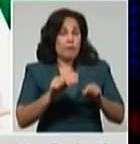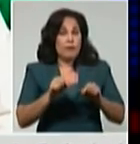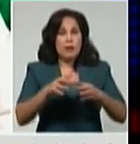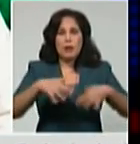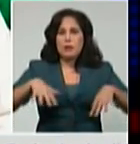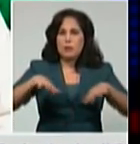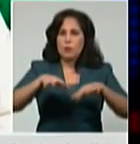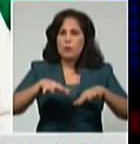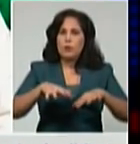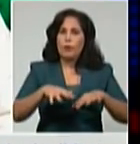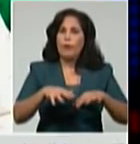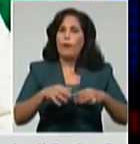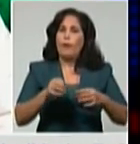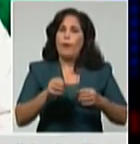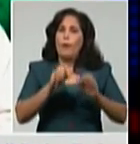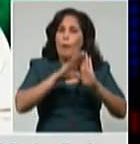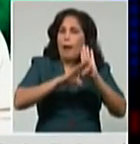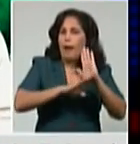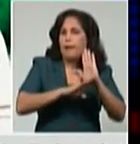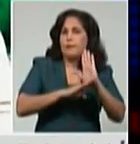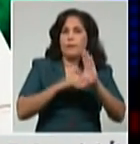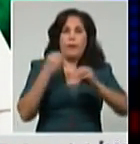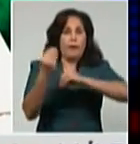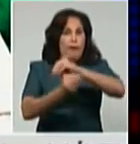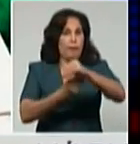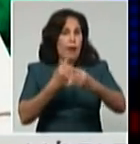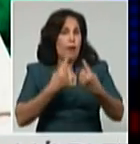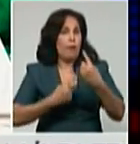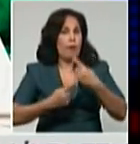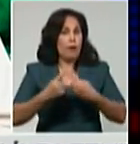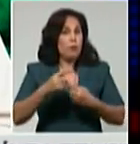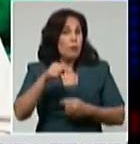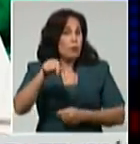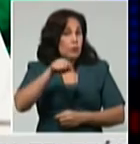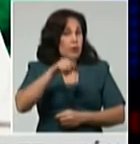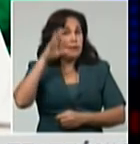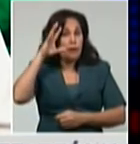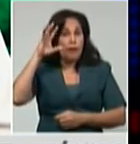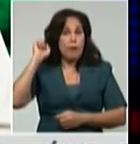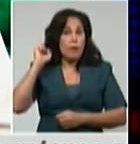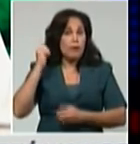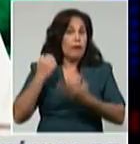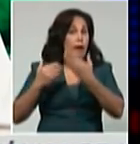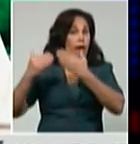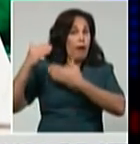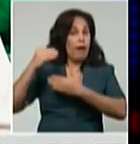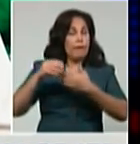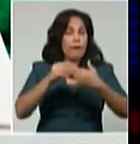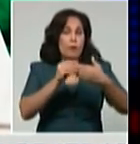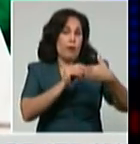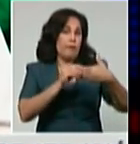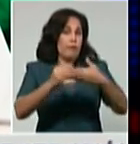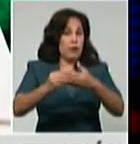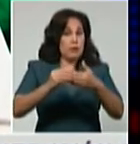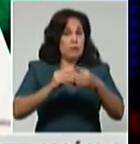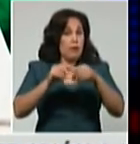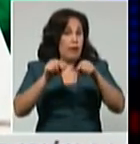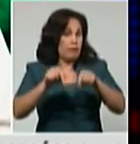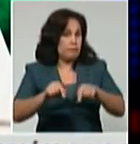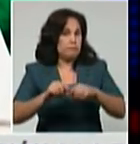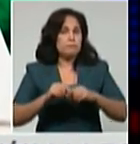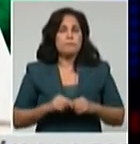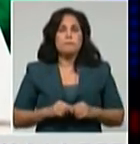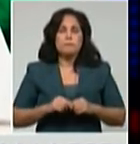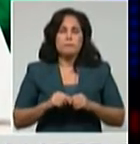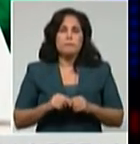Estos son los protocolos que han cambiado, se dan cuenta que han tenido una flexibilización en relación